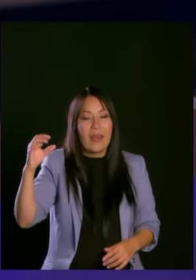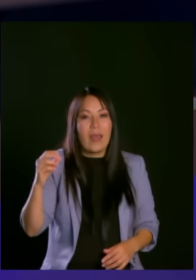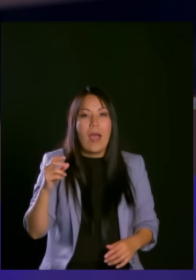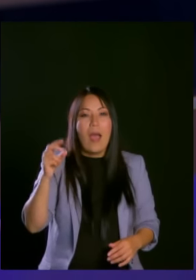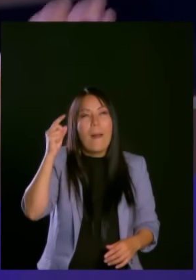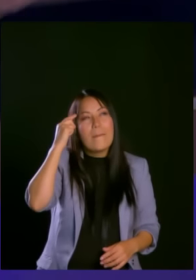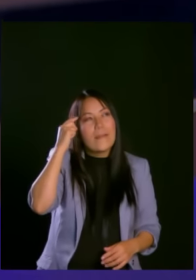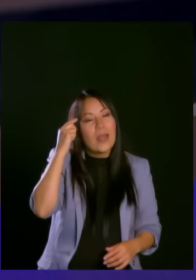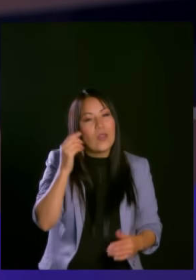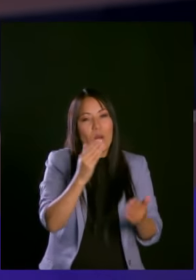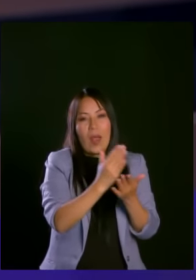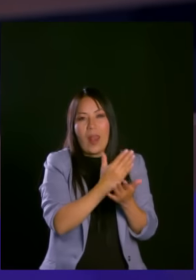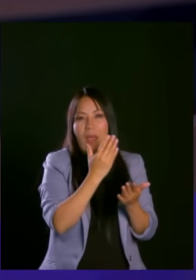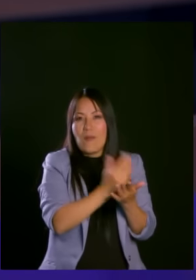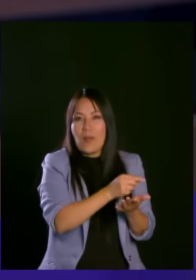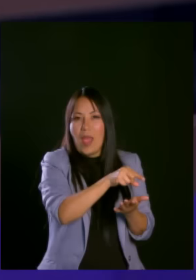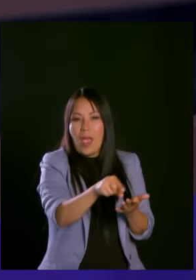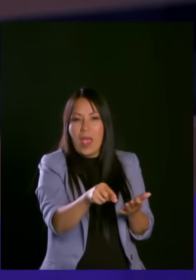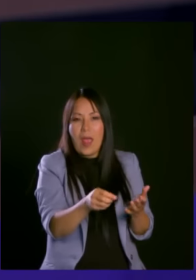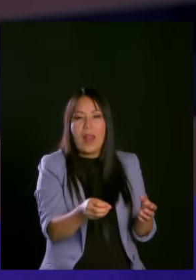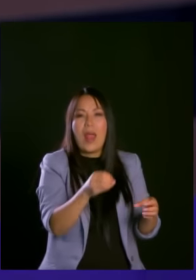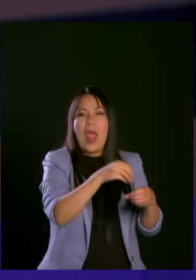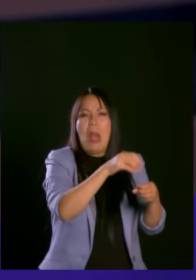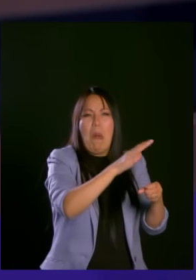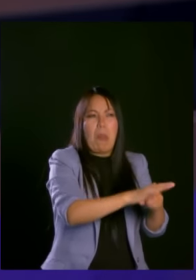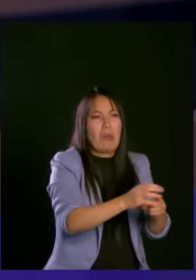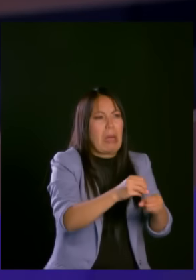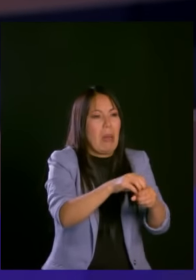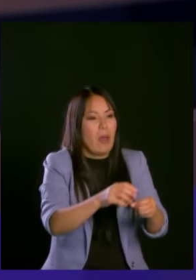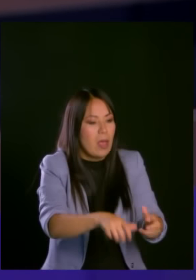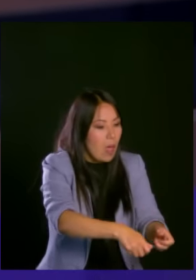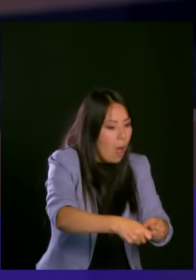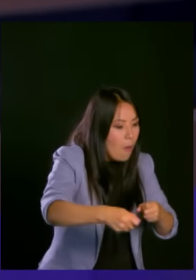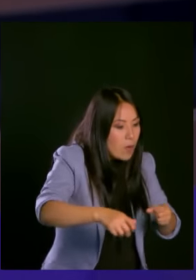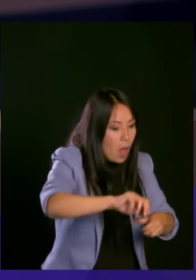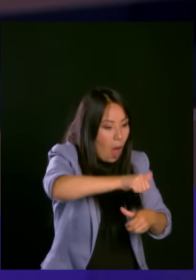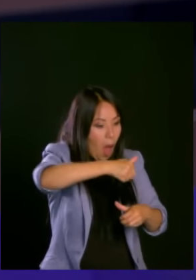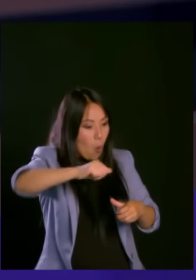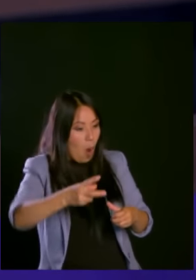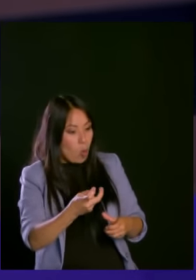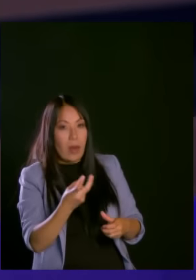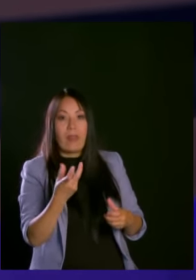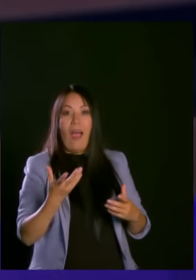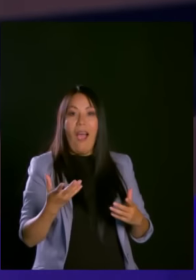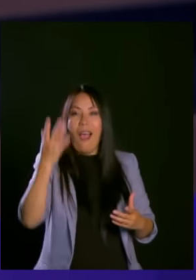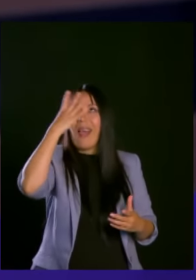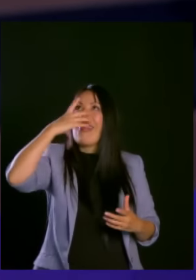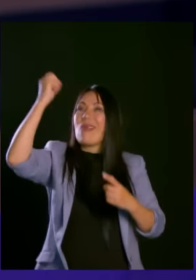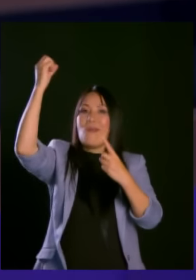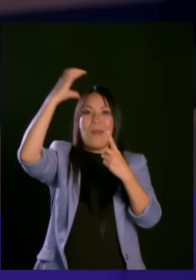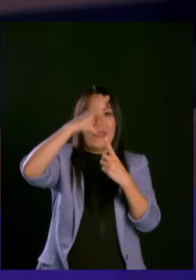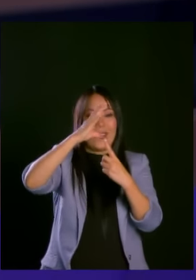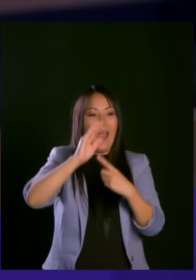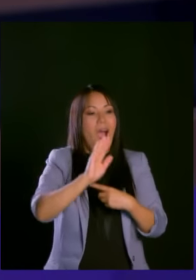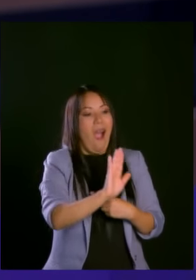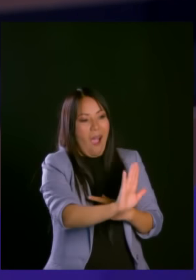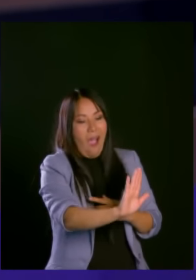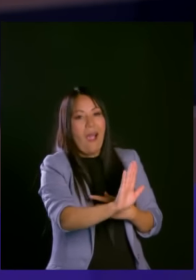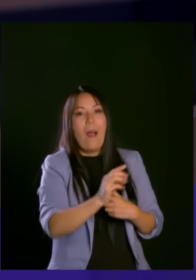cosas. Pero esas fueron la vida de él. Pero ¿cómo podría imaginar la mía?